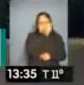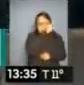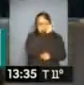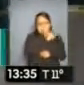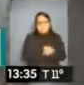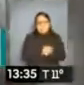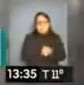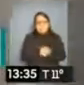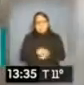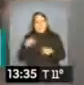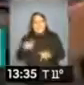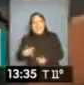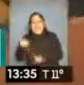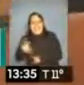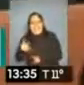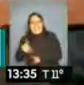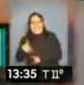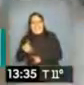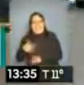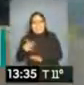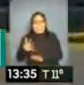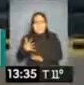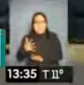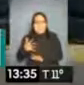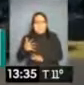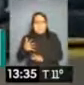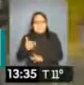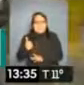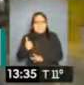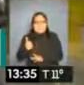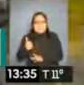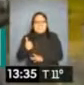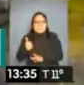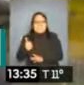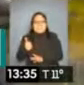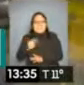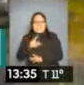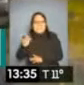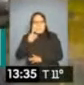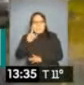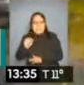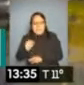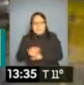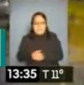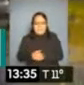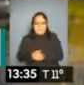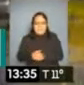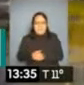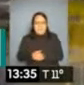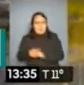acá, o en los lugares donde ellos están, le puede salir cerca de 100 mil pesos. A veces hay gente que